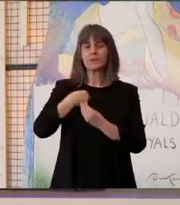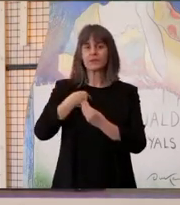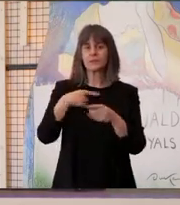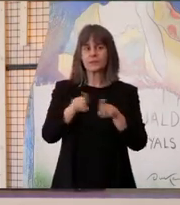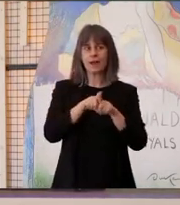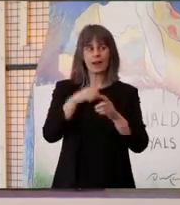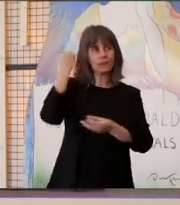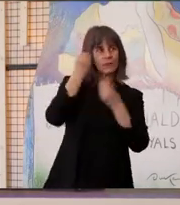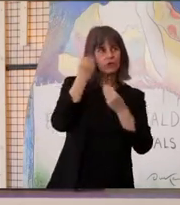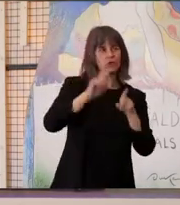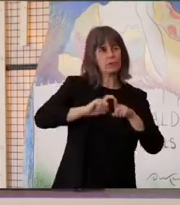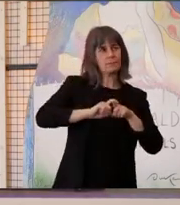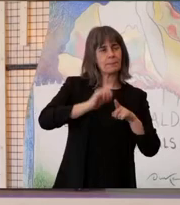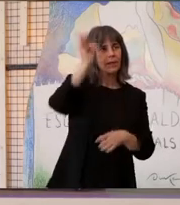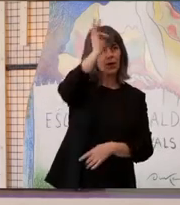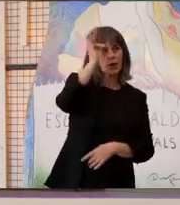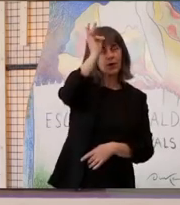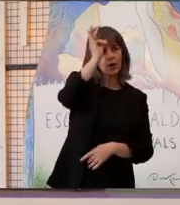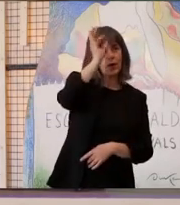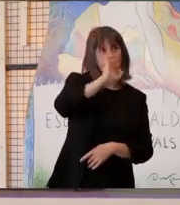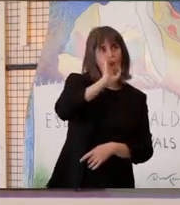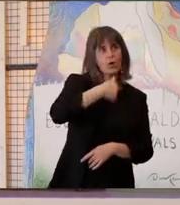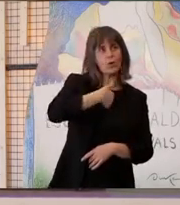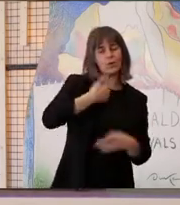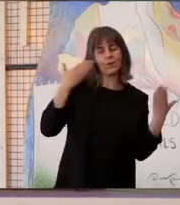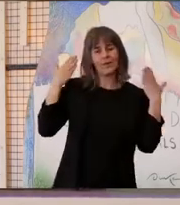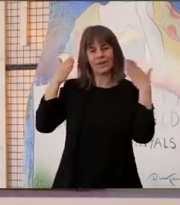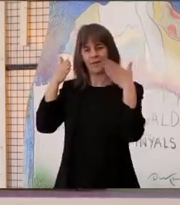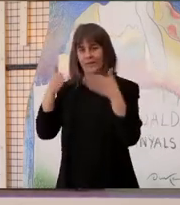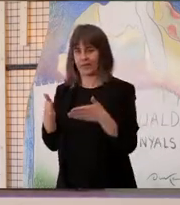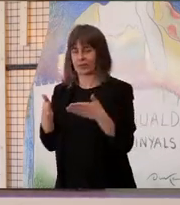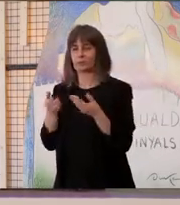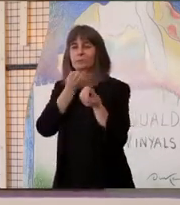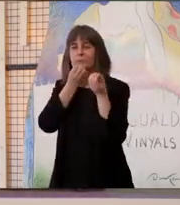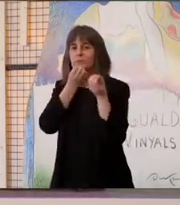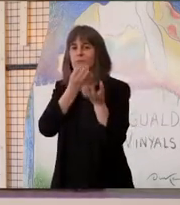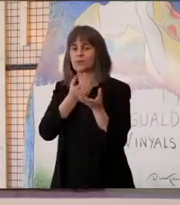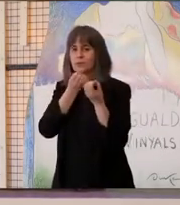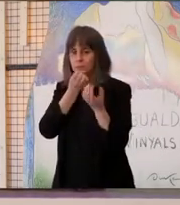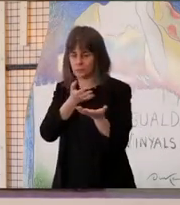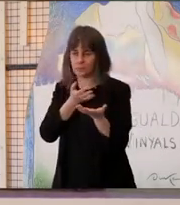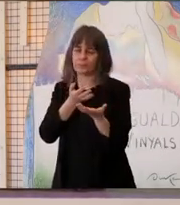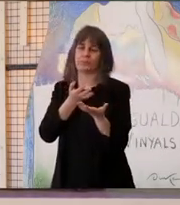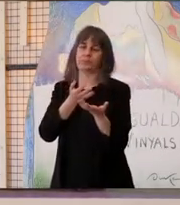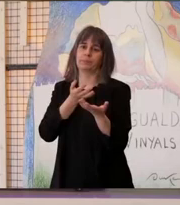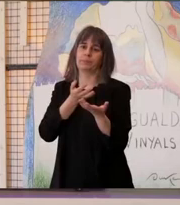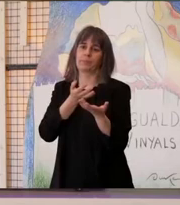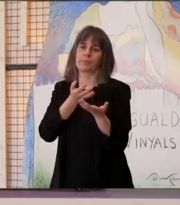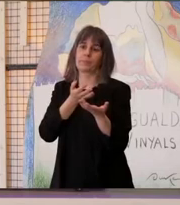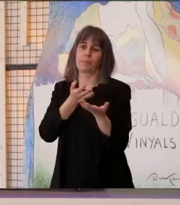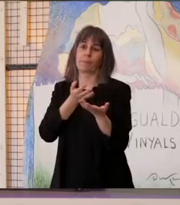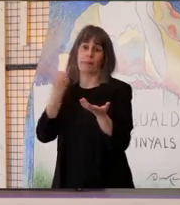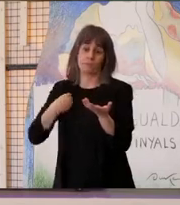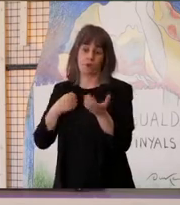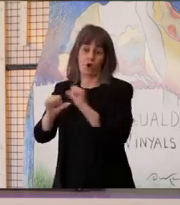más teórica o me centro más en contar cómo cómo